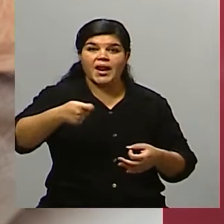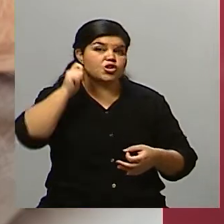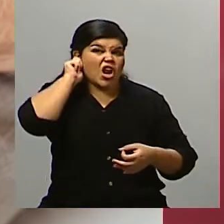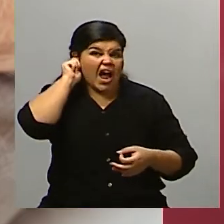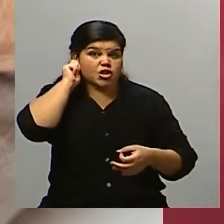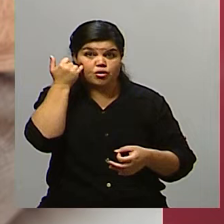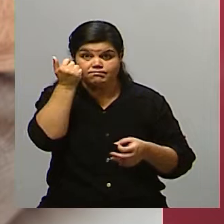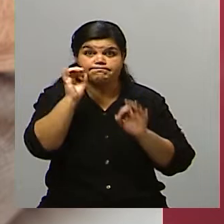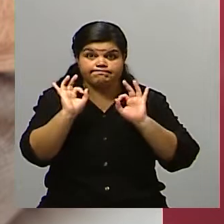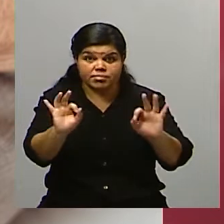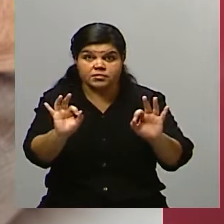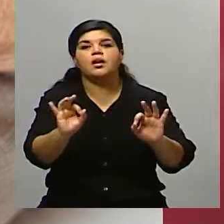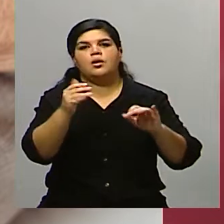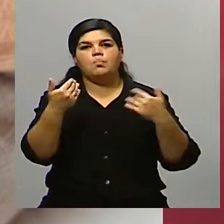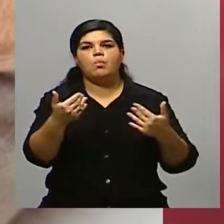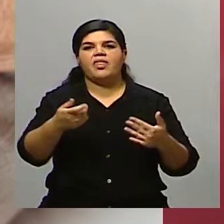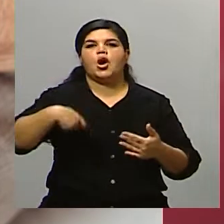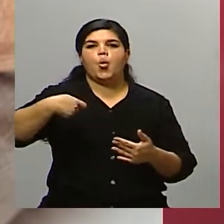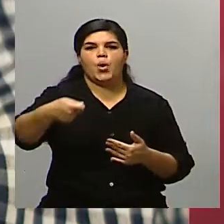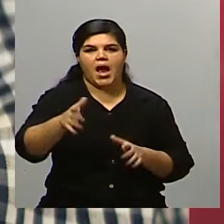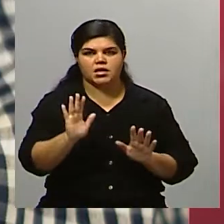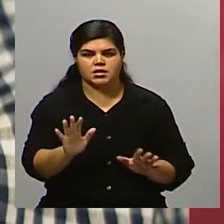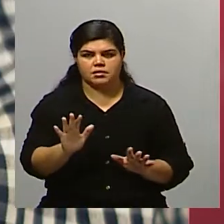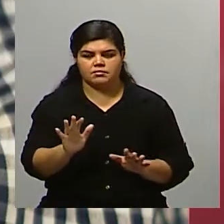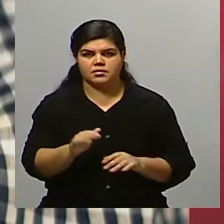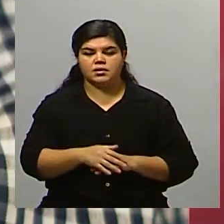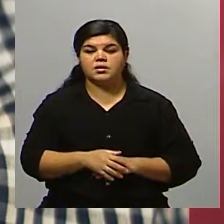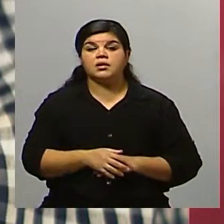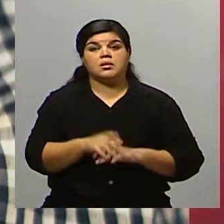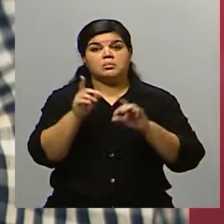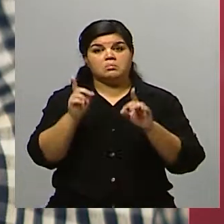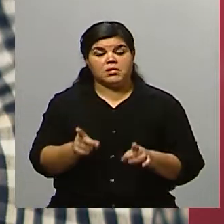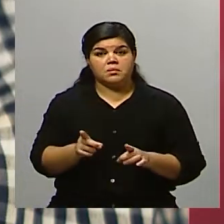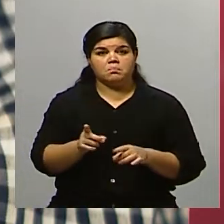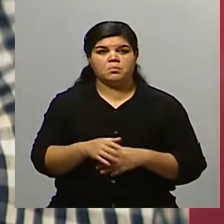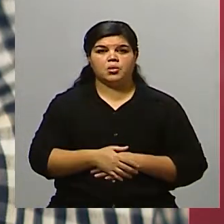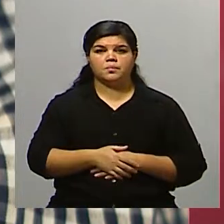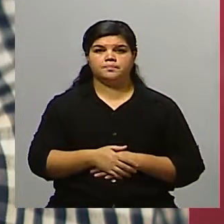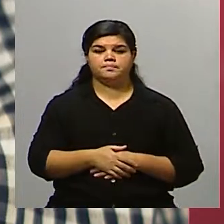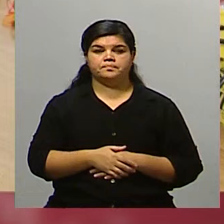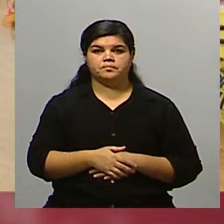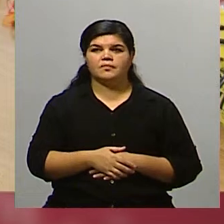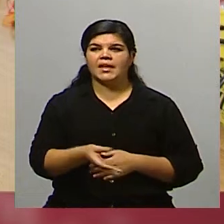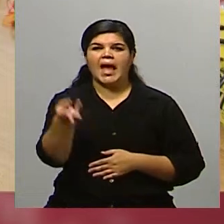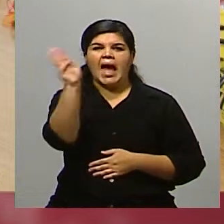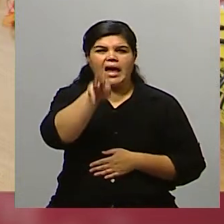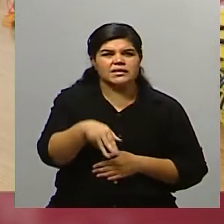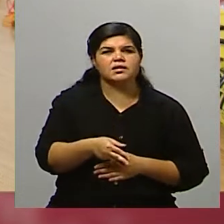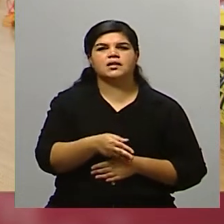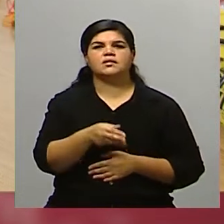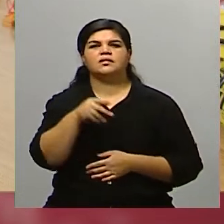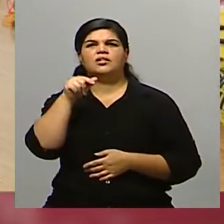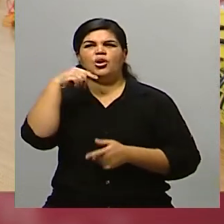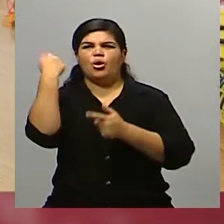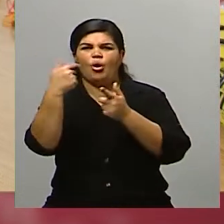se sostuvo, pero hubo una caída no solo importantísimo en la recaudación del ANSES, ¿no? Un montón de recursos que